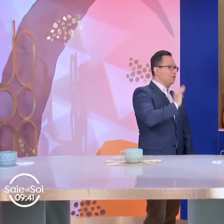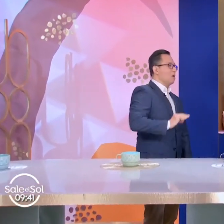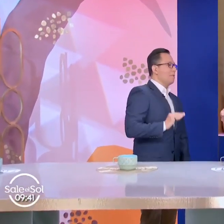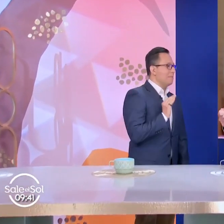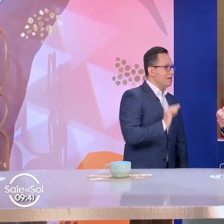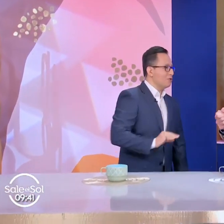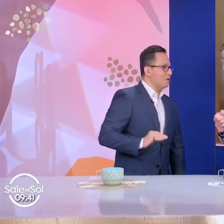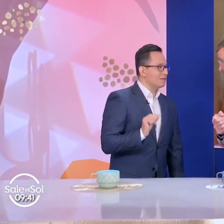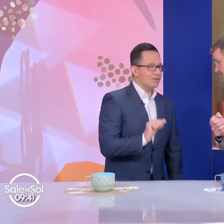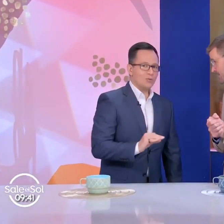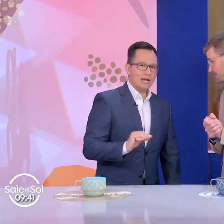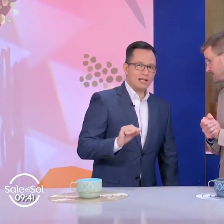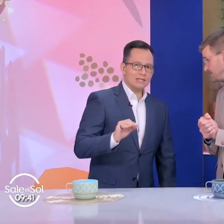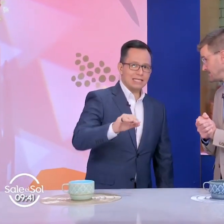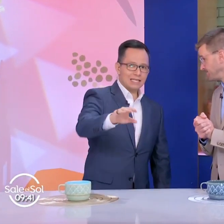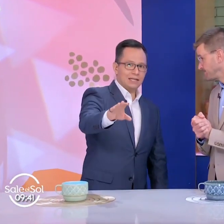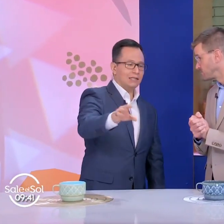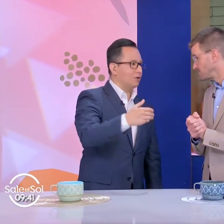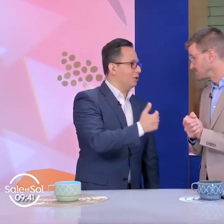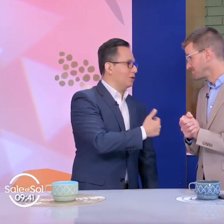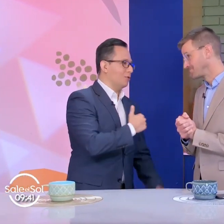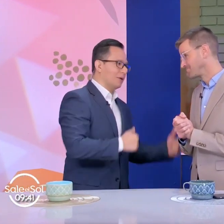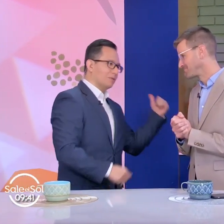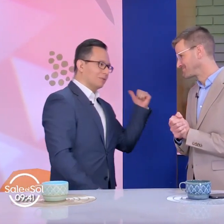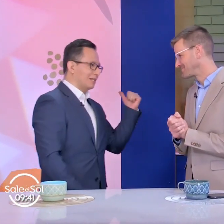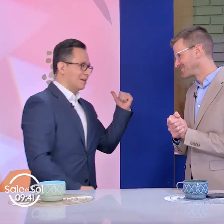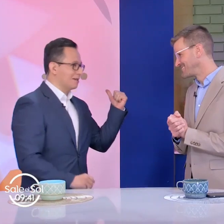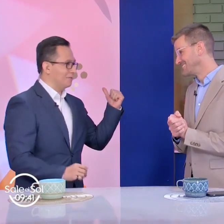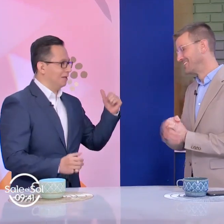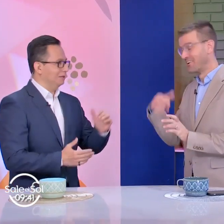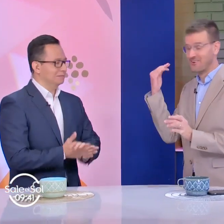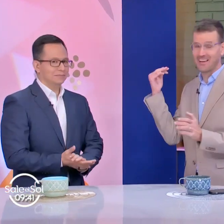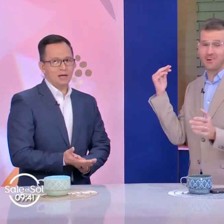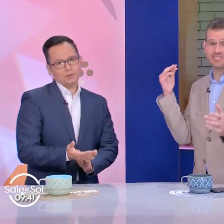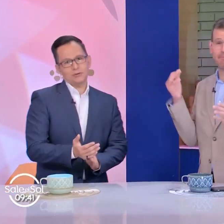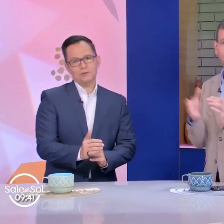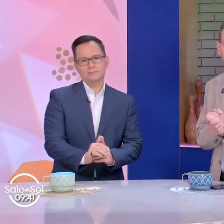29 millones de escuincles, así es que, híjole, no quiero ver cómo están las calles allá afuera. No, qué cosa, pero bueno.